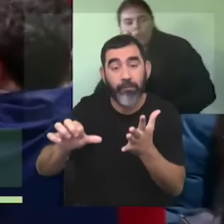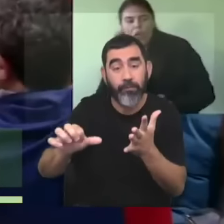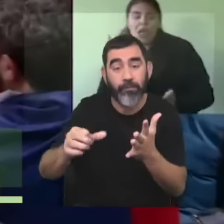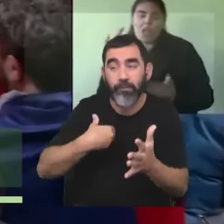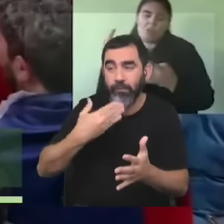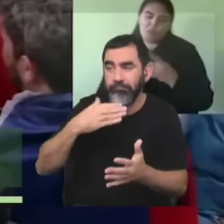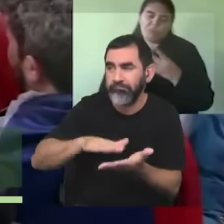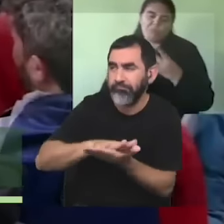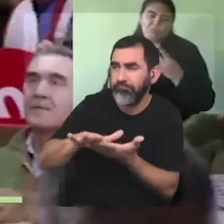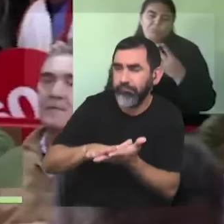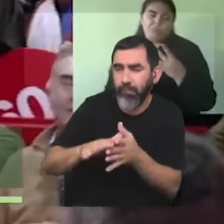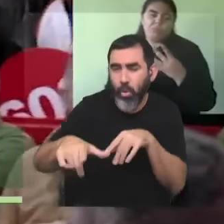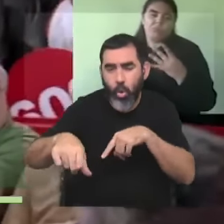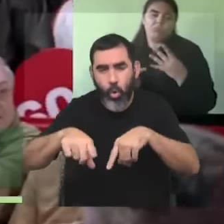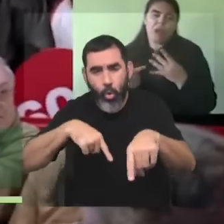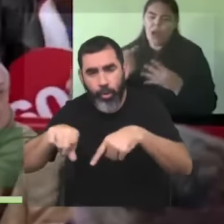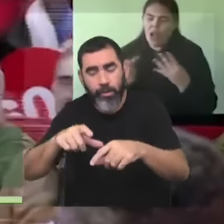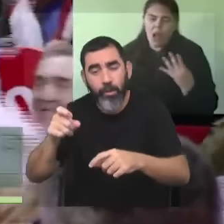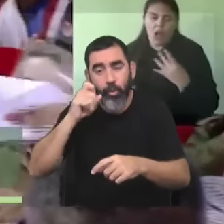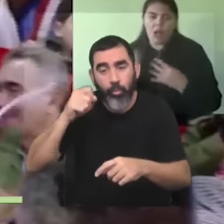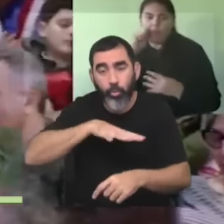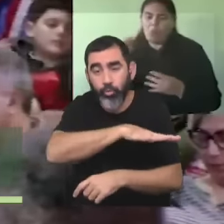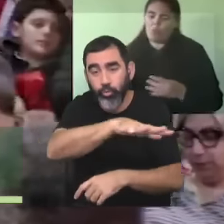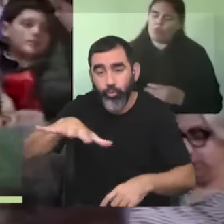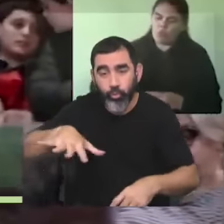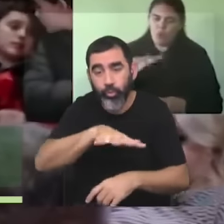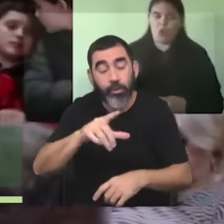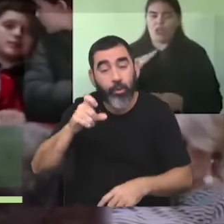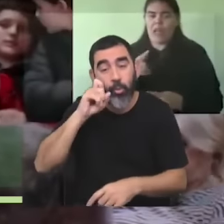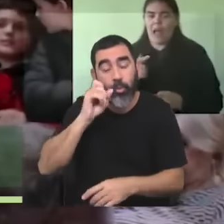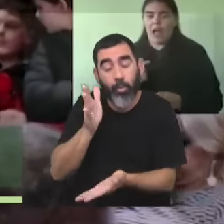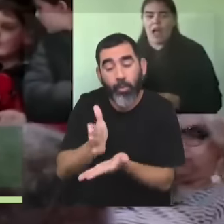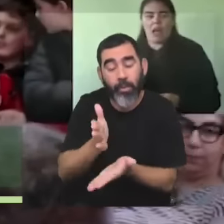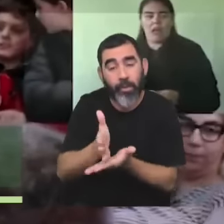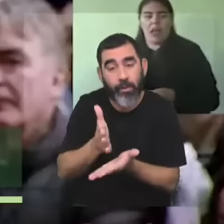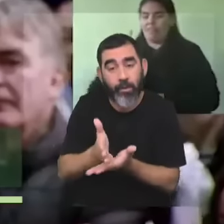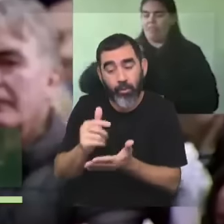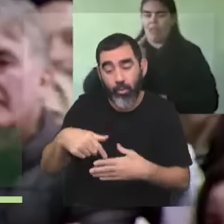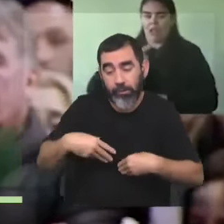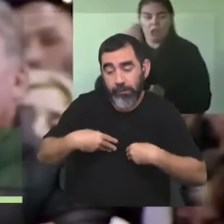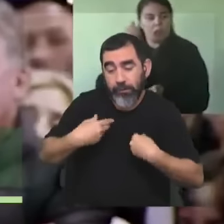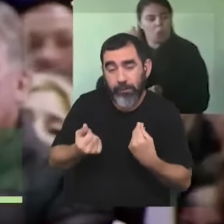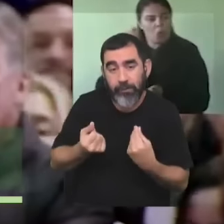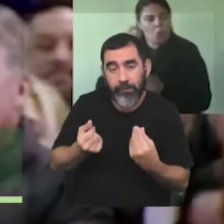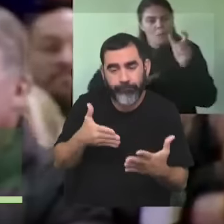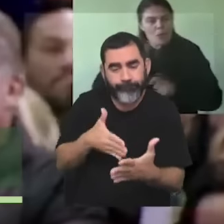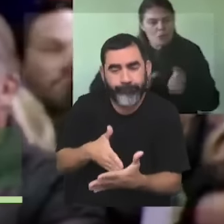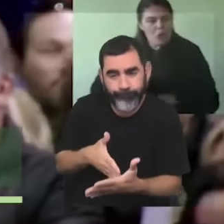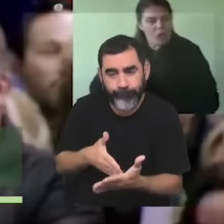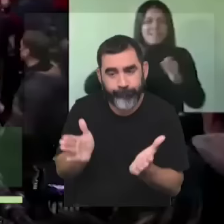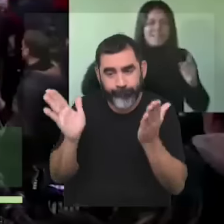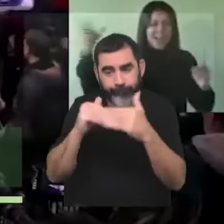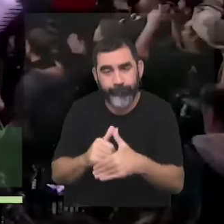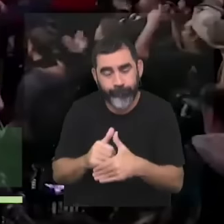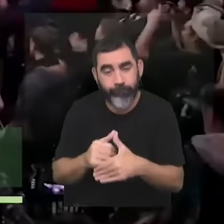entendíamos la logística el turismo social el turismo entendido como un derecho hoy la sensación Es que esto está muy trancado y